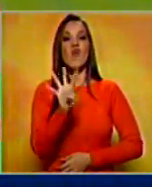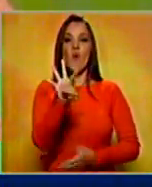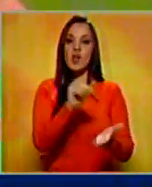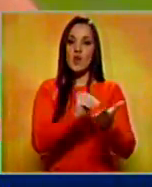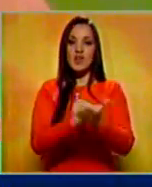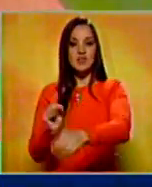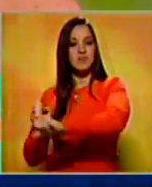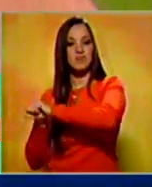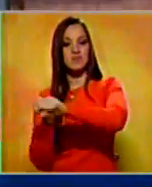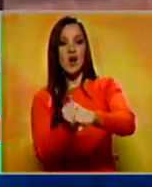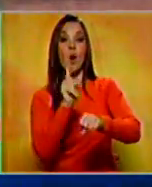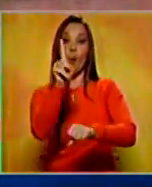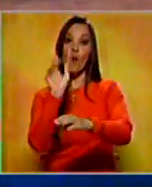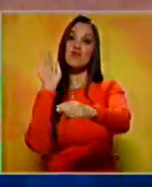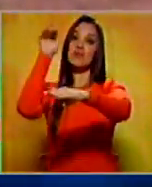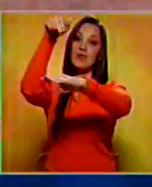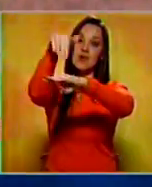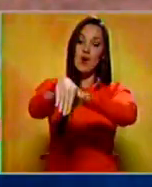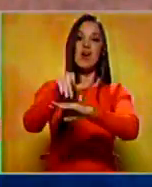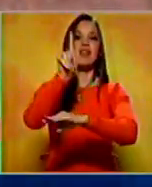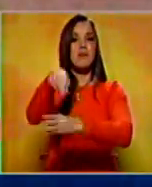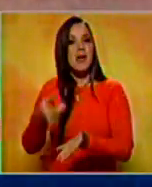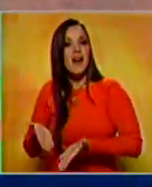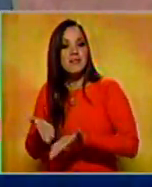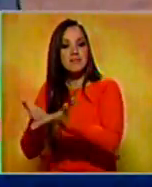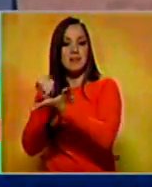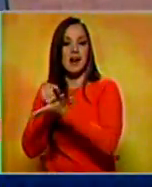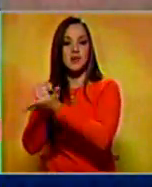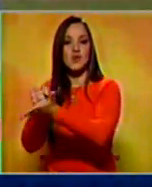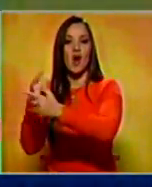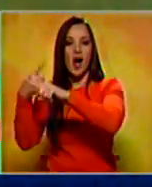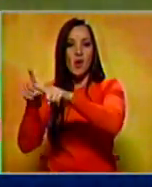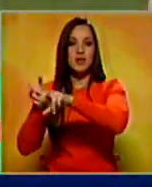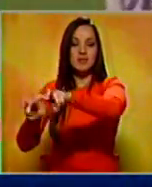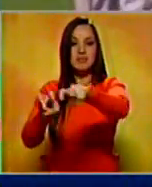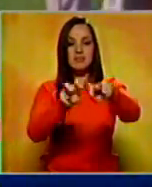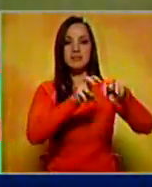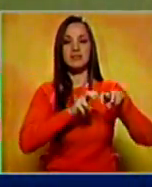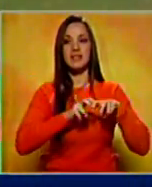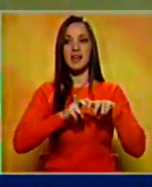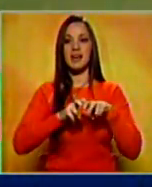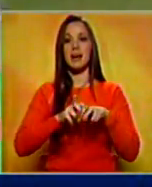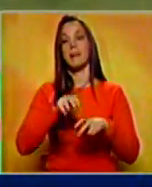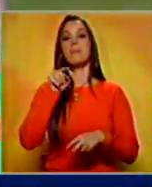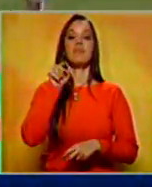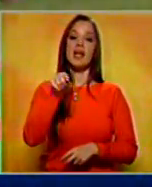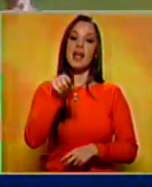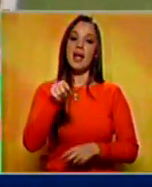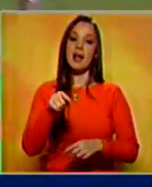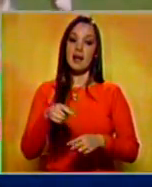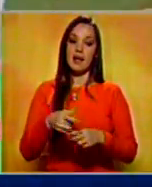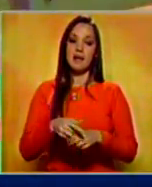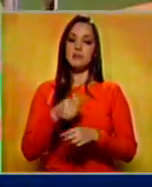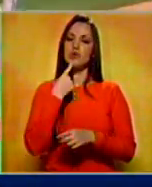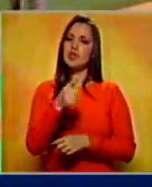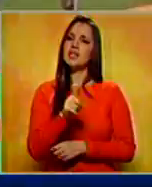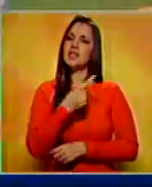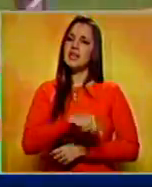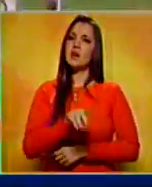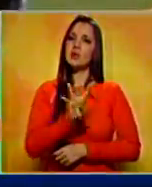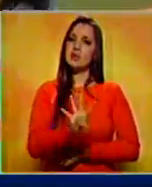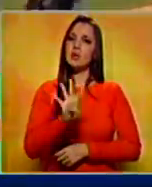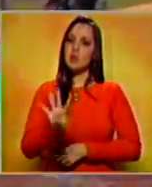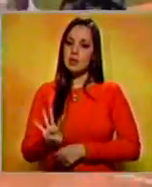con jonrón y 4 carreras impulsadas. Otro criollo destacado en esta jornada fue Elvis Andrus, quien dejó su promedio en